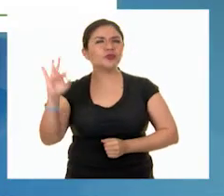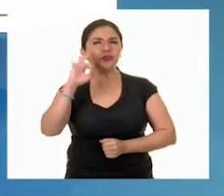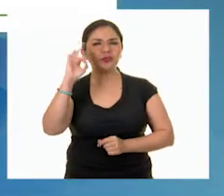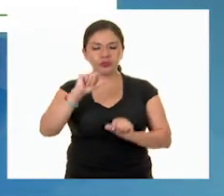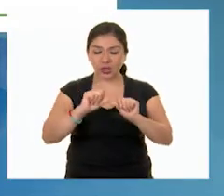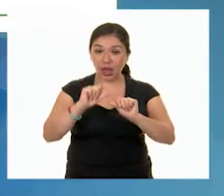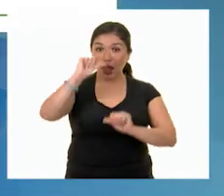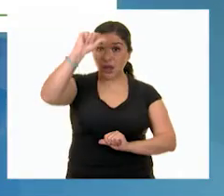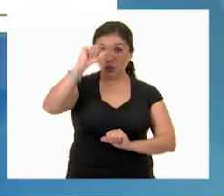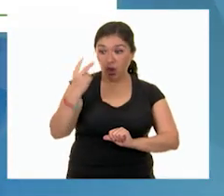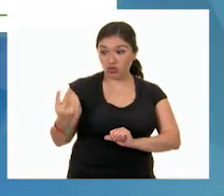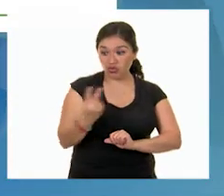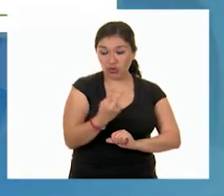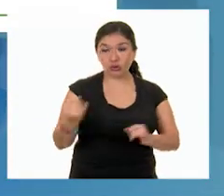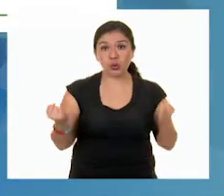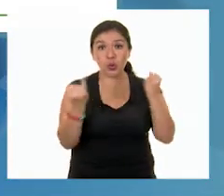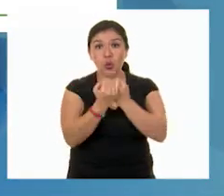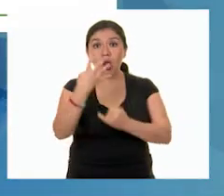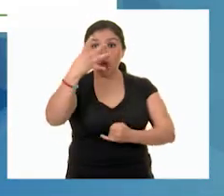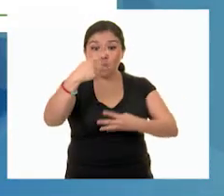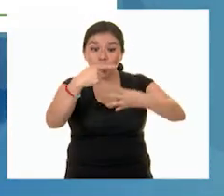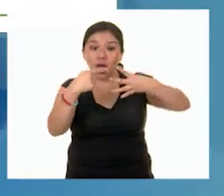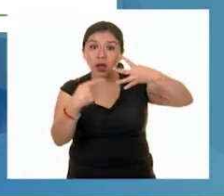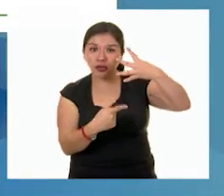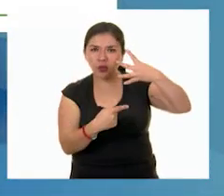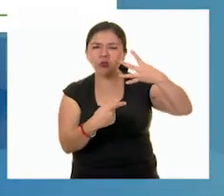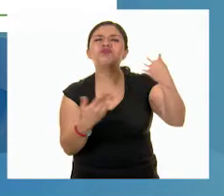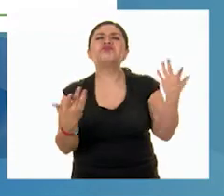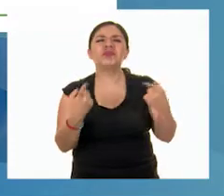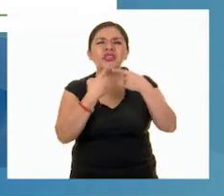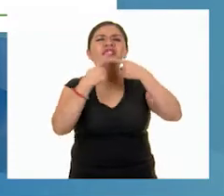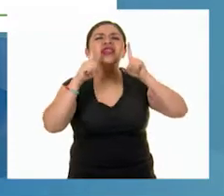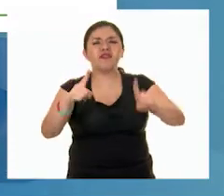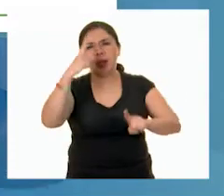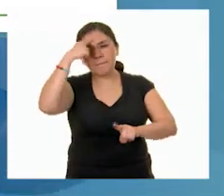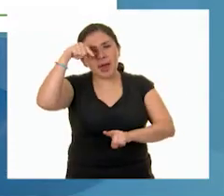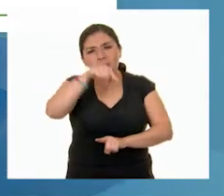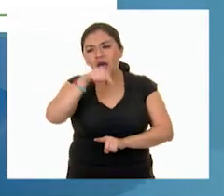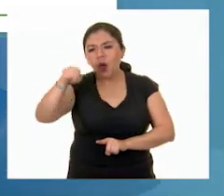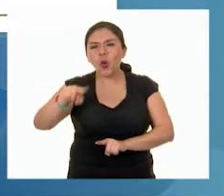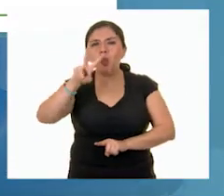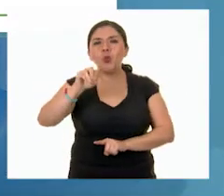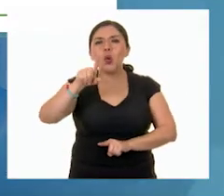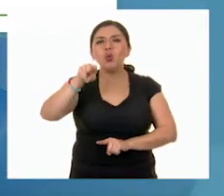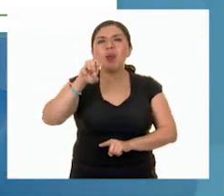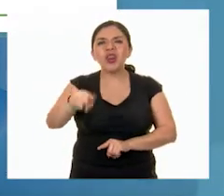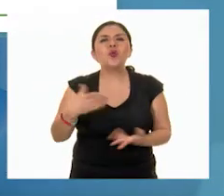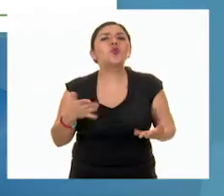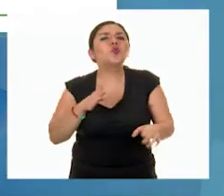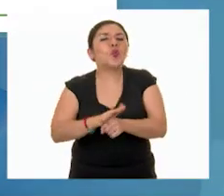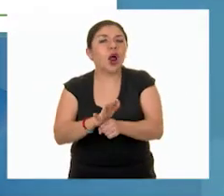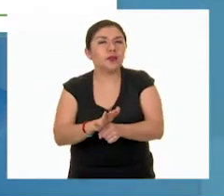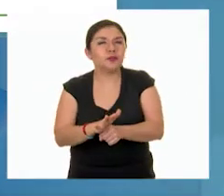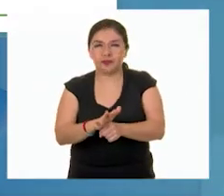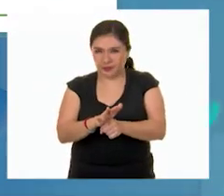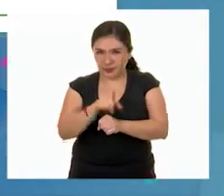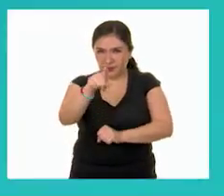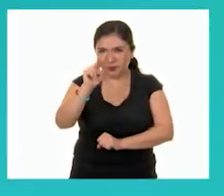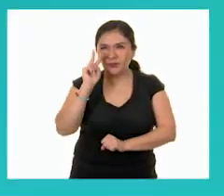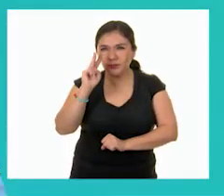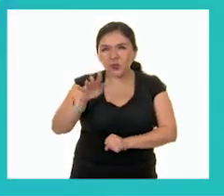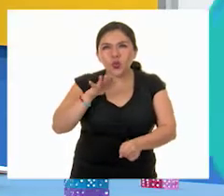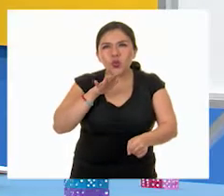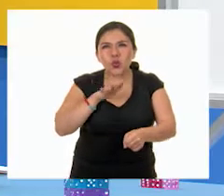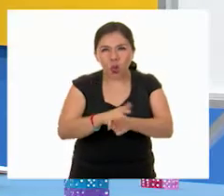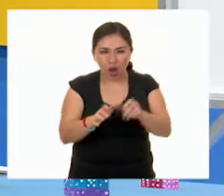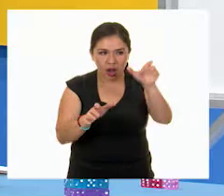de ambos equivale a 4 cubos, ¿cuál es la diferencia entre sus volúmenes? ¿Cuál prisma creen